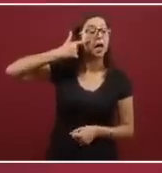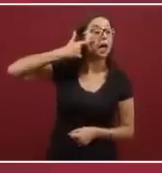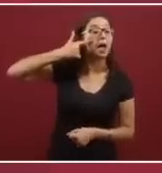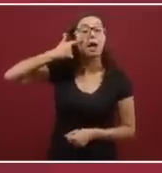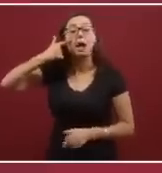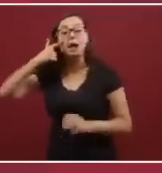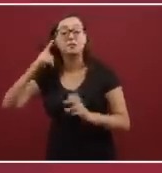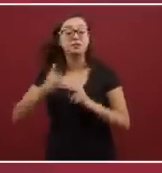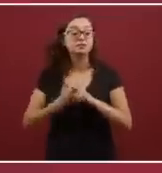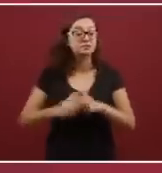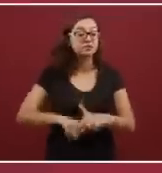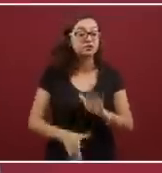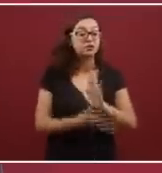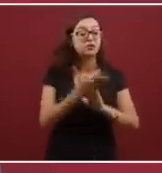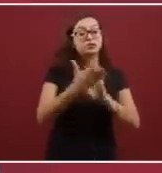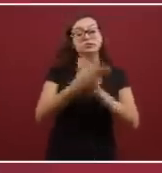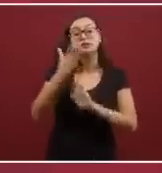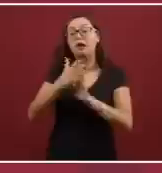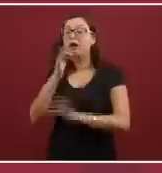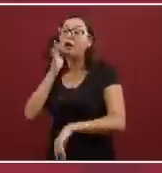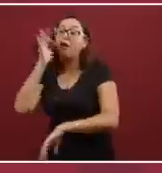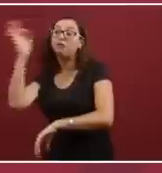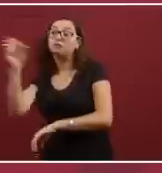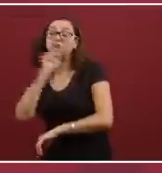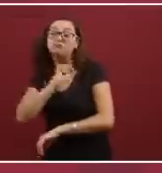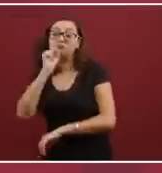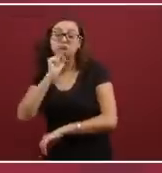que puedan pararlo